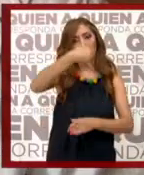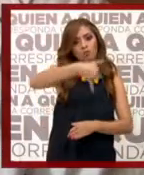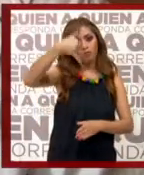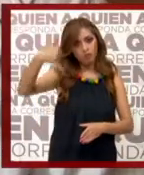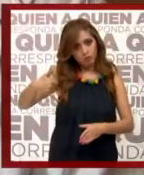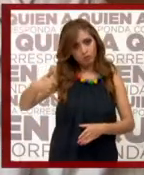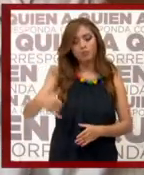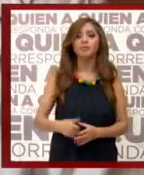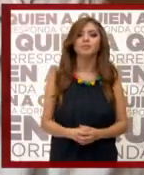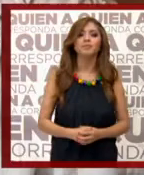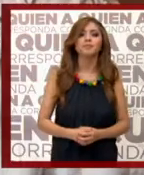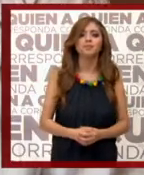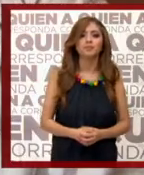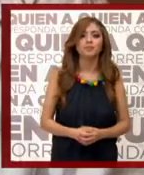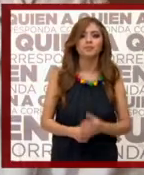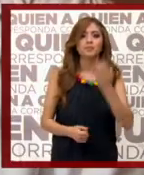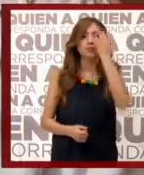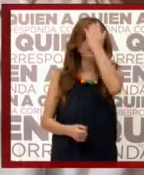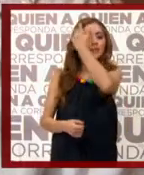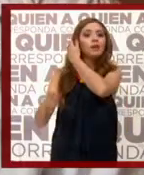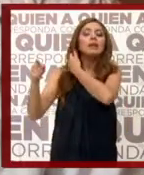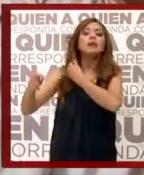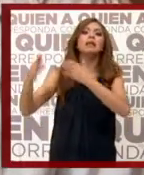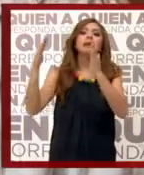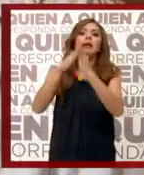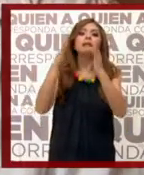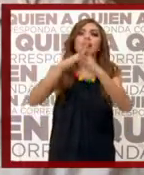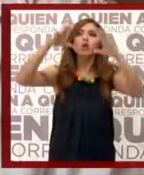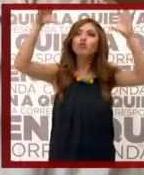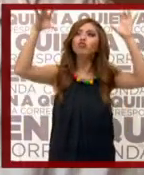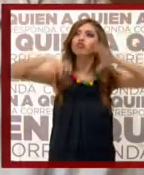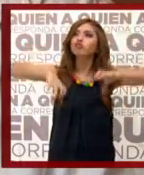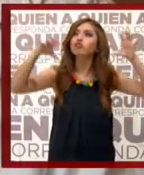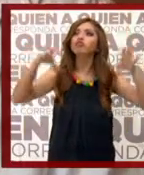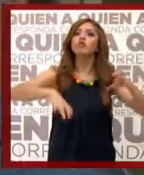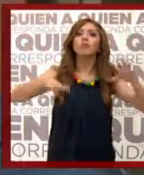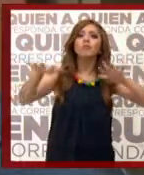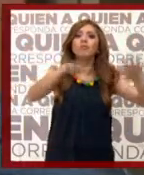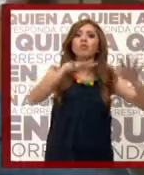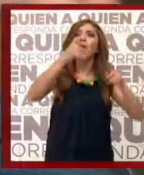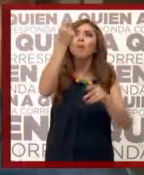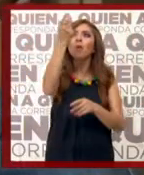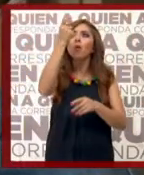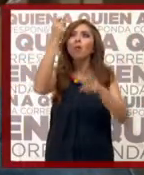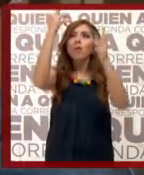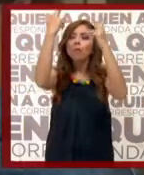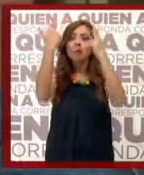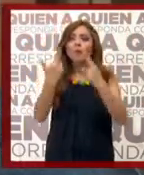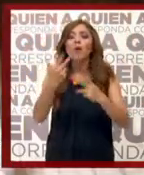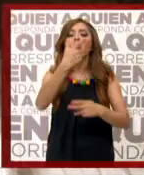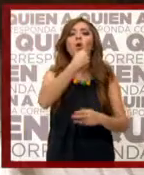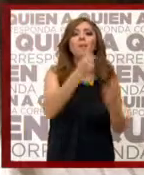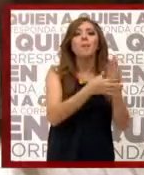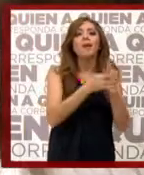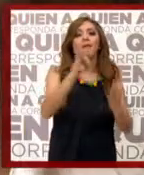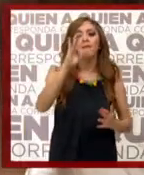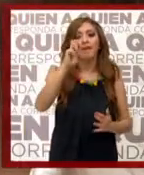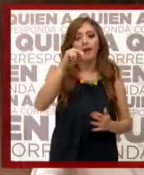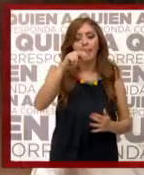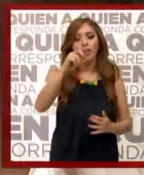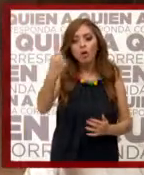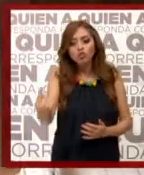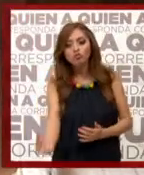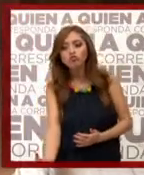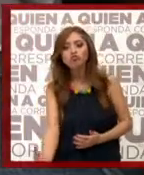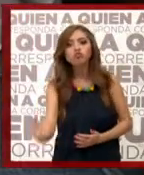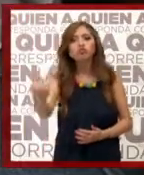daños estructurales, o sea, por lluvia, temblores, ya se iba a caer el edificio, ¿no? Fernando Mora asegura haber vivido desde su infancia en